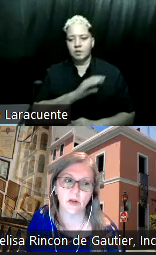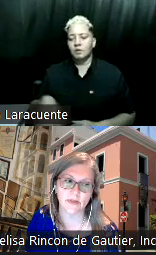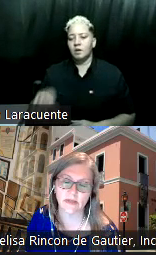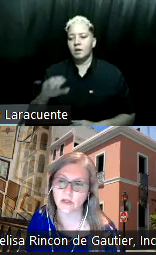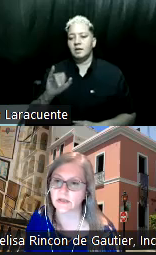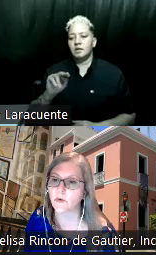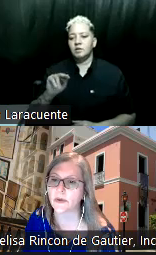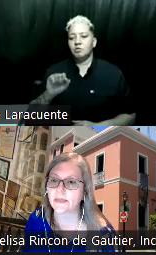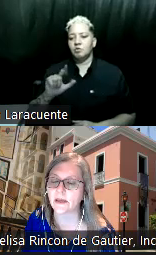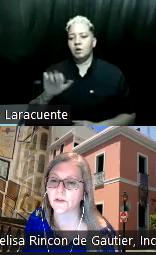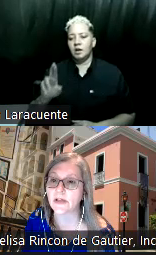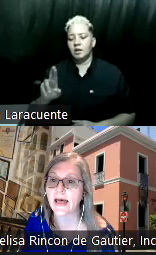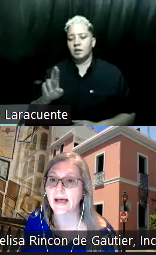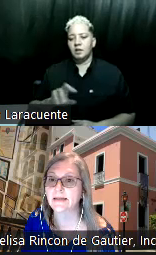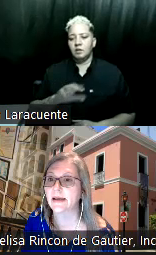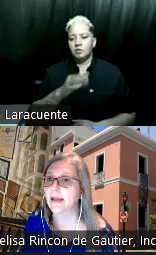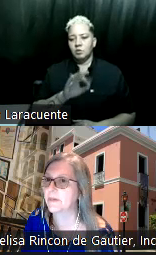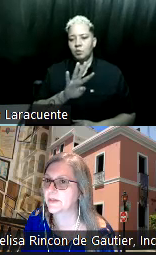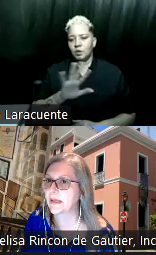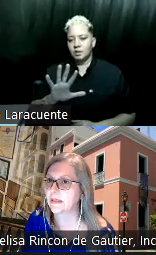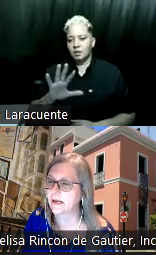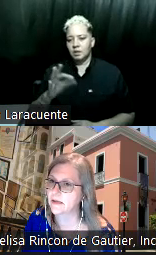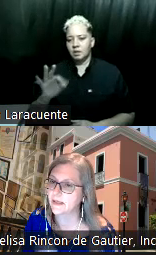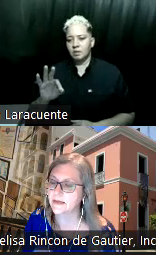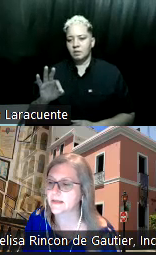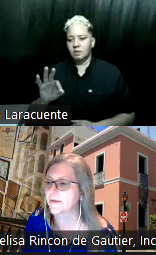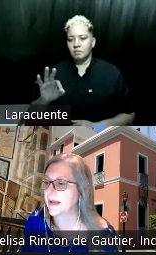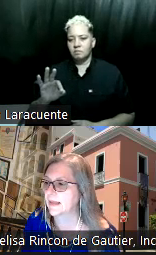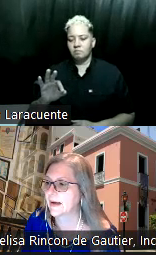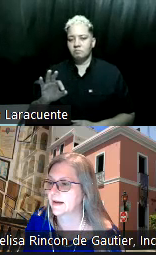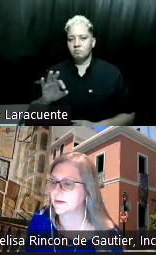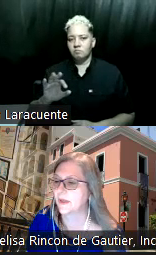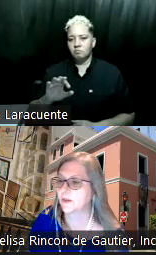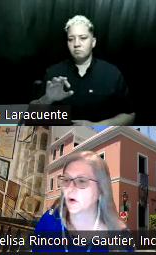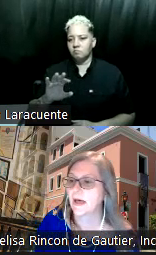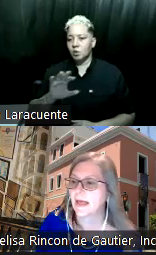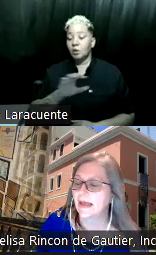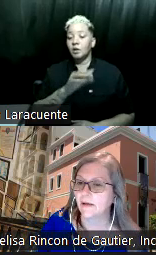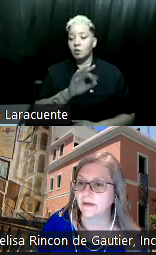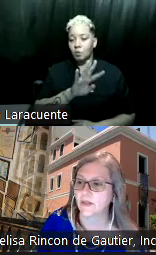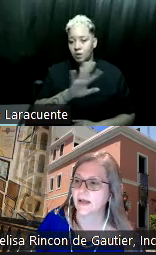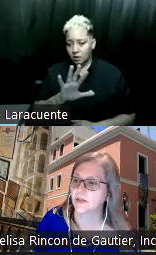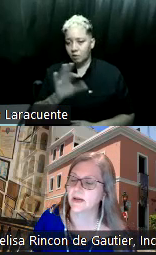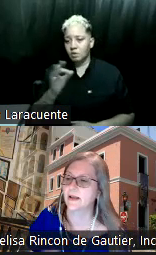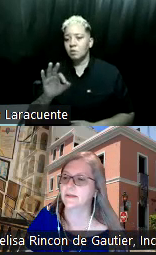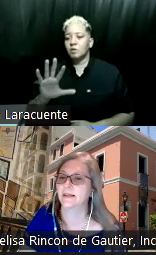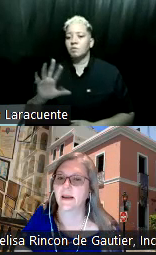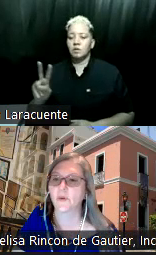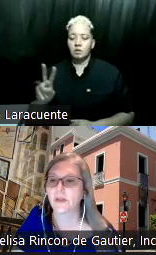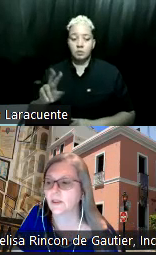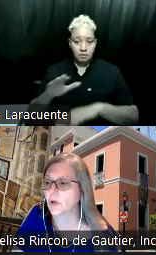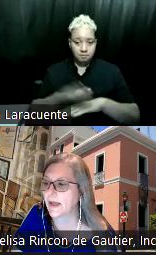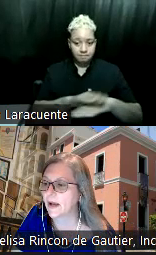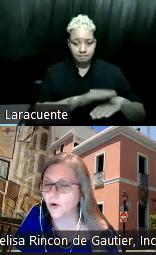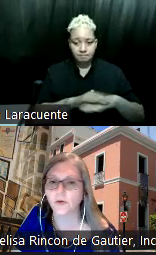1945 a 1952. Así que las personas interesadas ya saben que estarán recibiendo el aviso de las charlas que